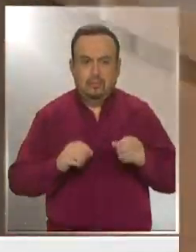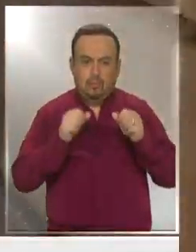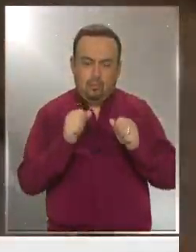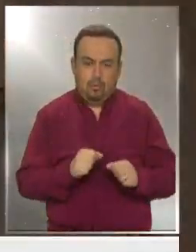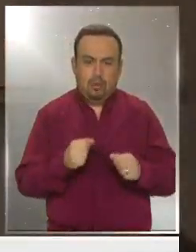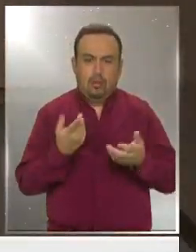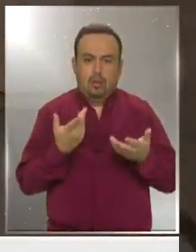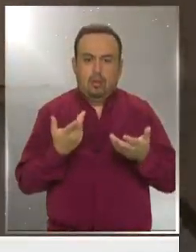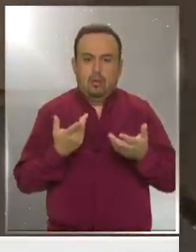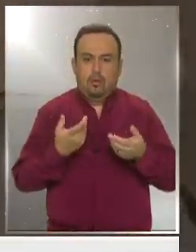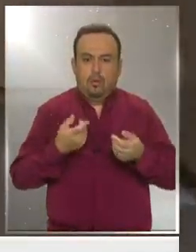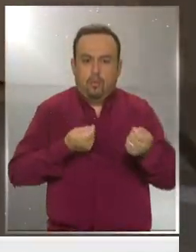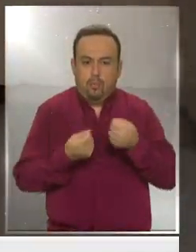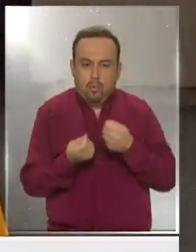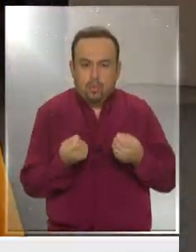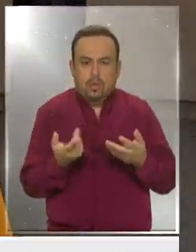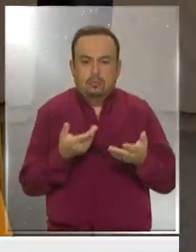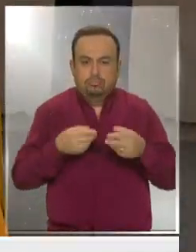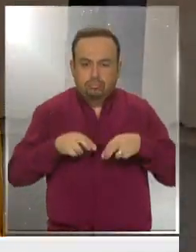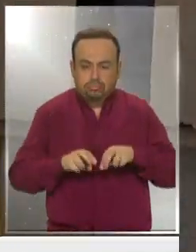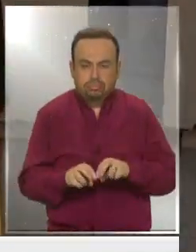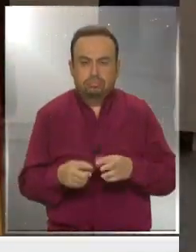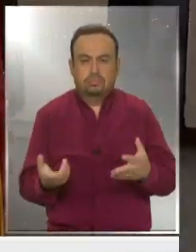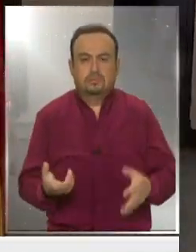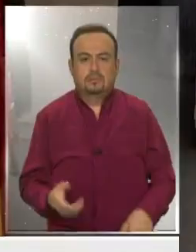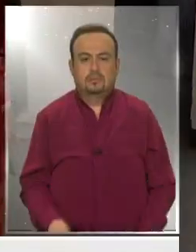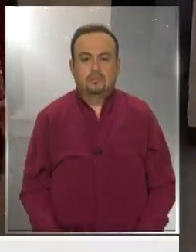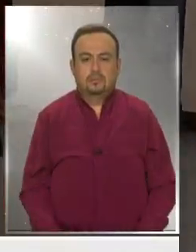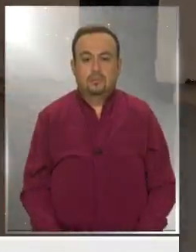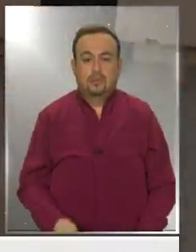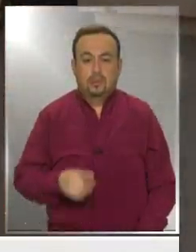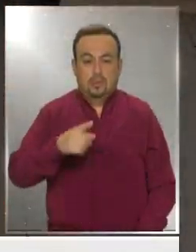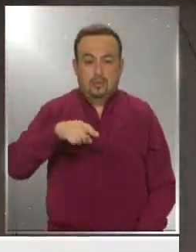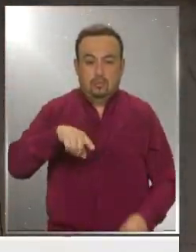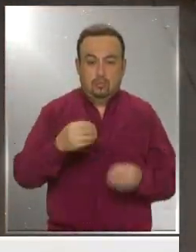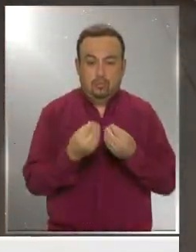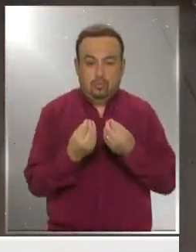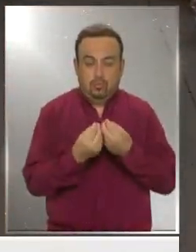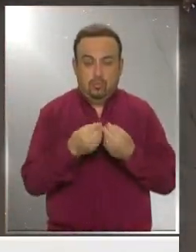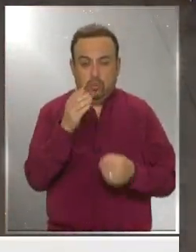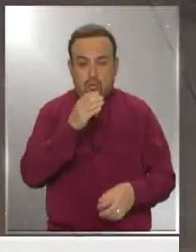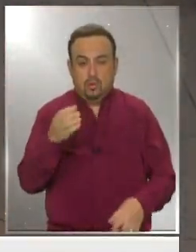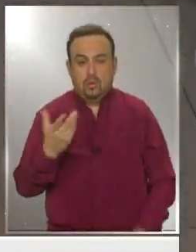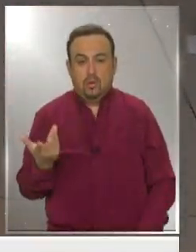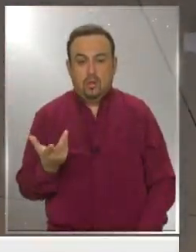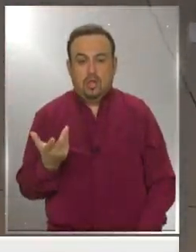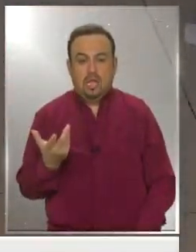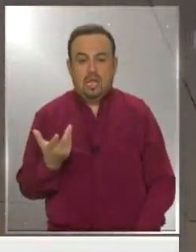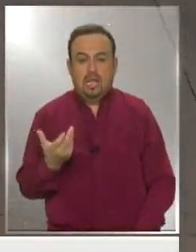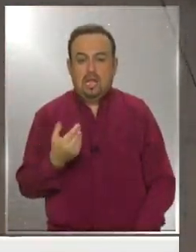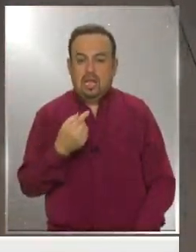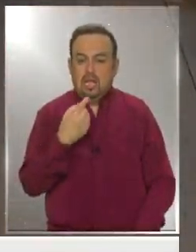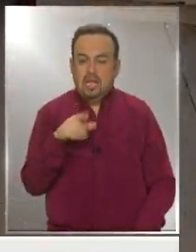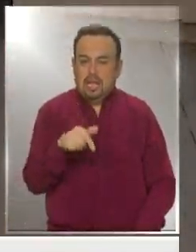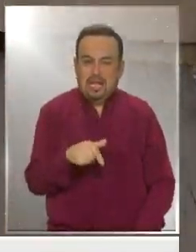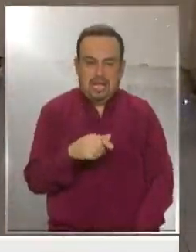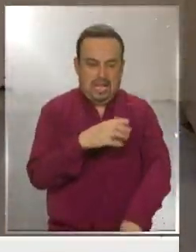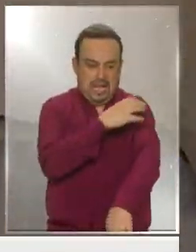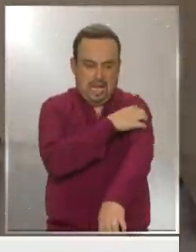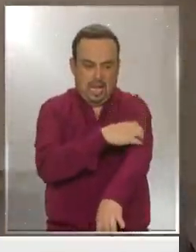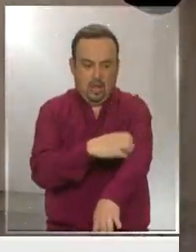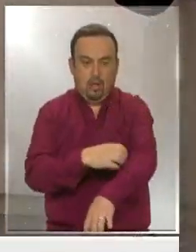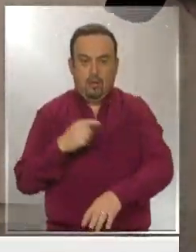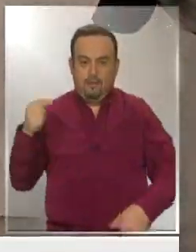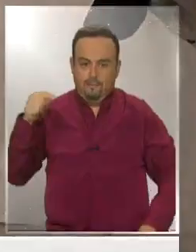también retomar sus puestos de trabajo. Les decía yo, mucha gente que llegó incluso de regiones a, por supuesto, poder comprar